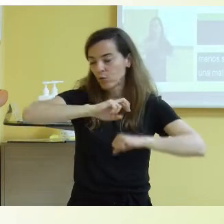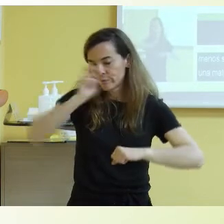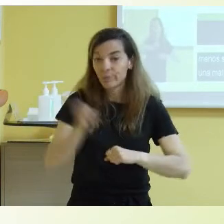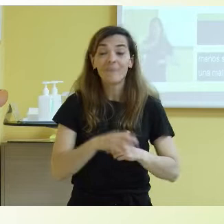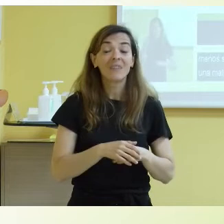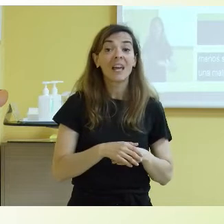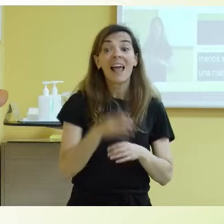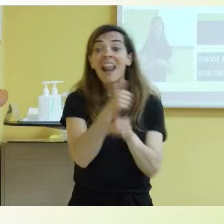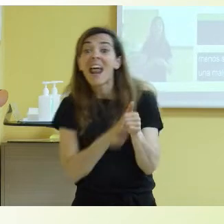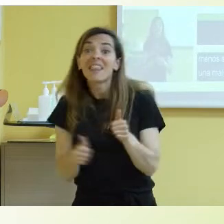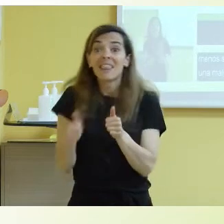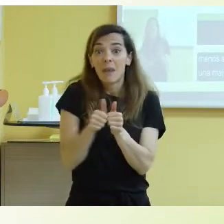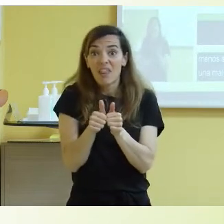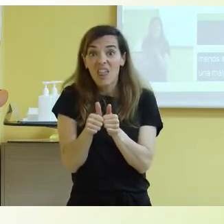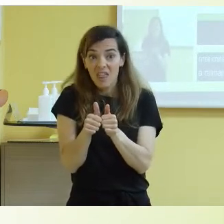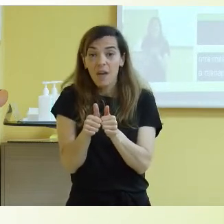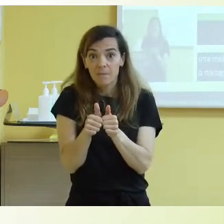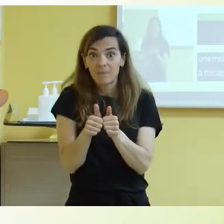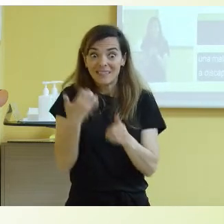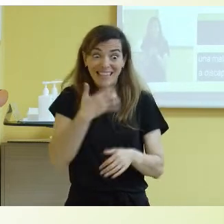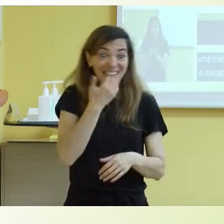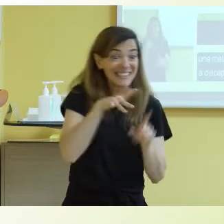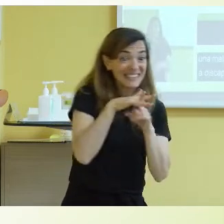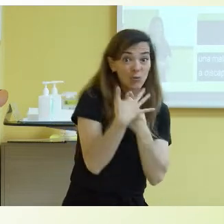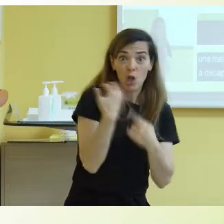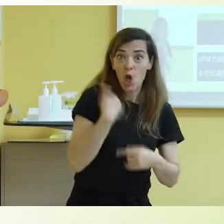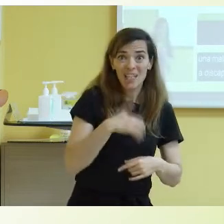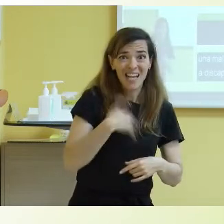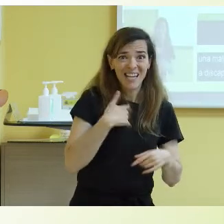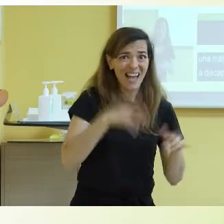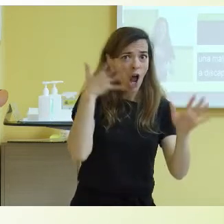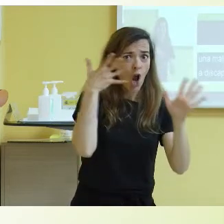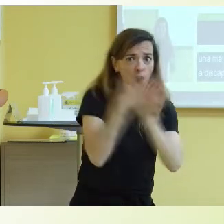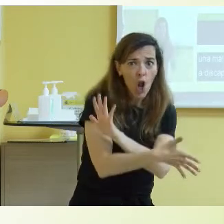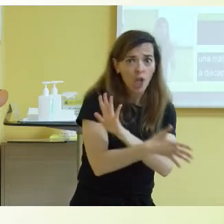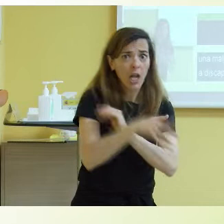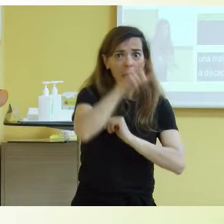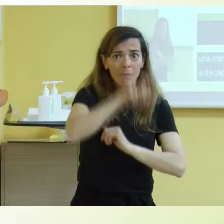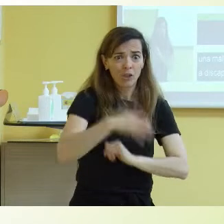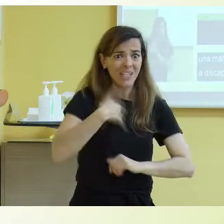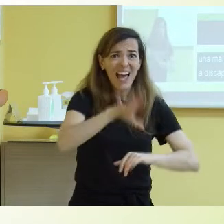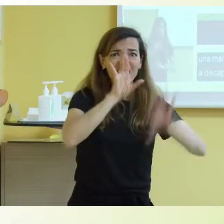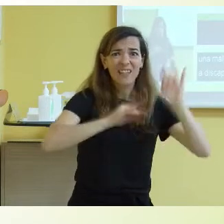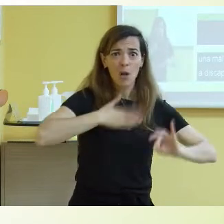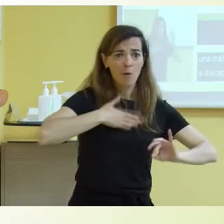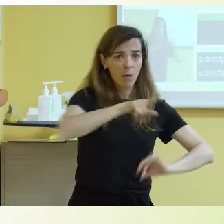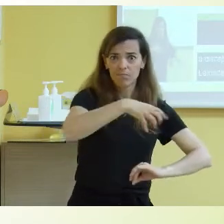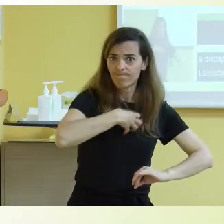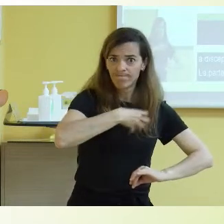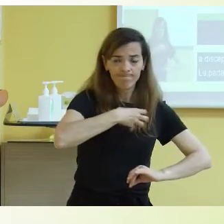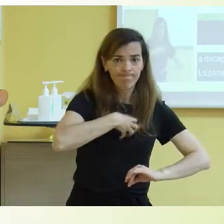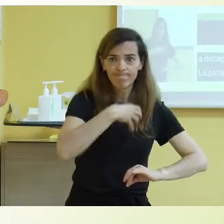la dependencia, cuando estas situaciones ya se convierten en una situación de mucha más cronicidad, donde la persona no puede tomar decisiones por sí misma y